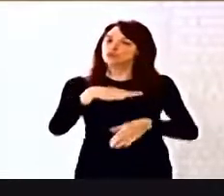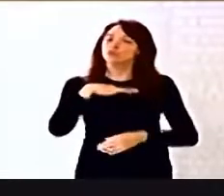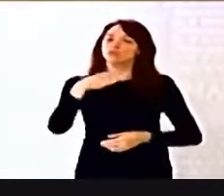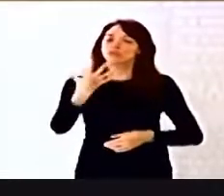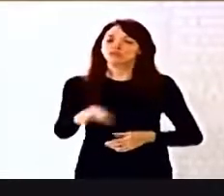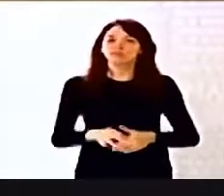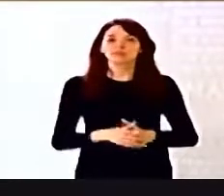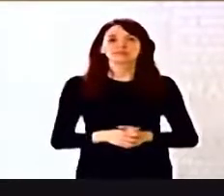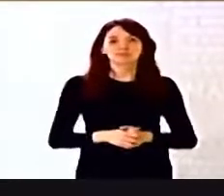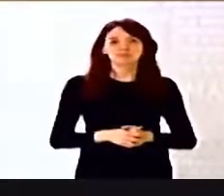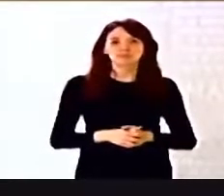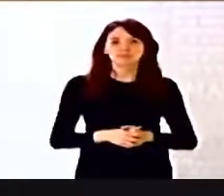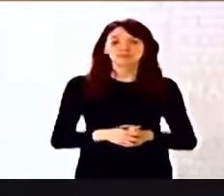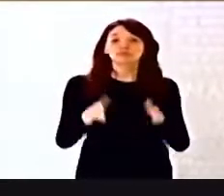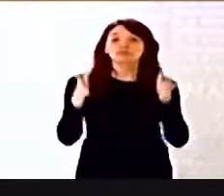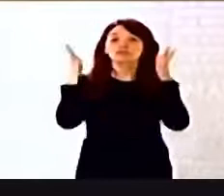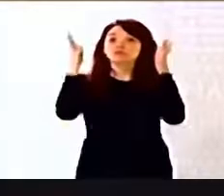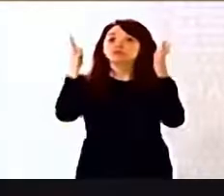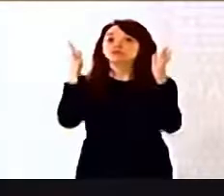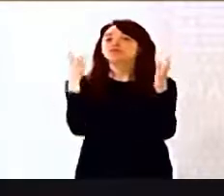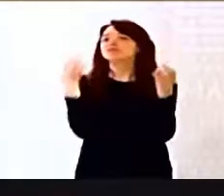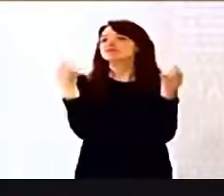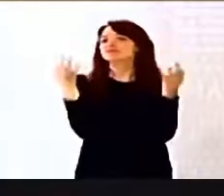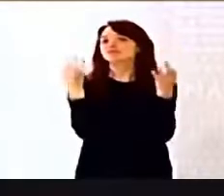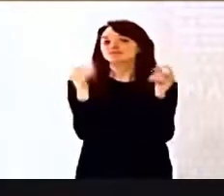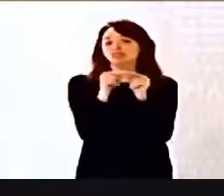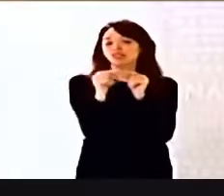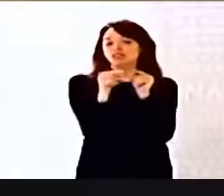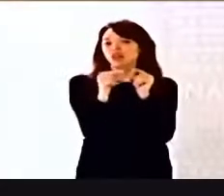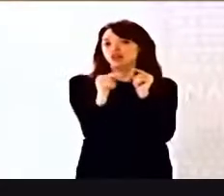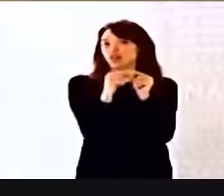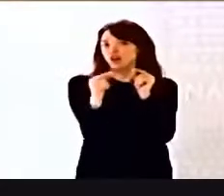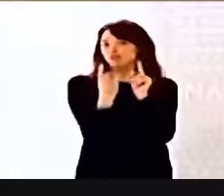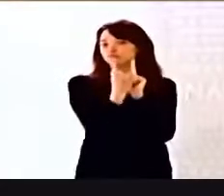Recomendaciones que se van a basar en el distanciamiento social.